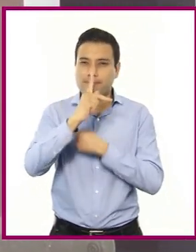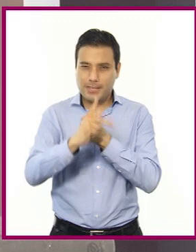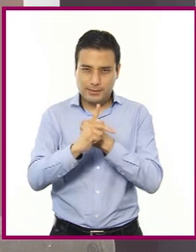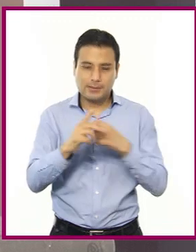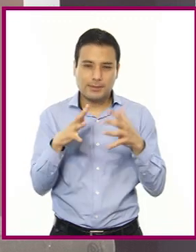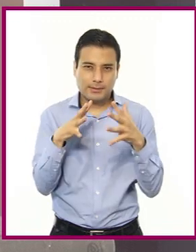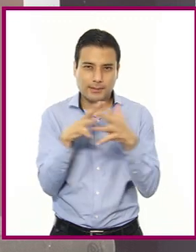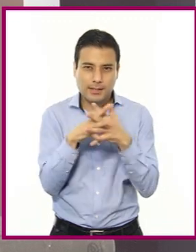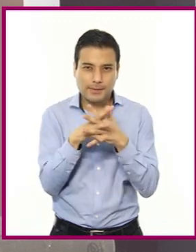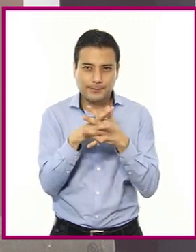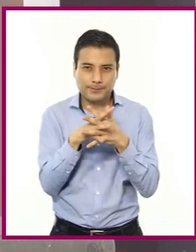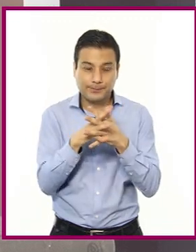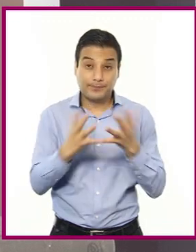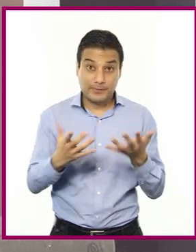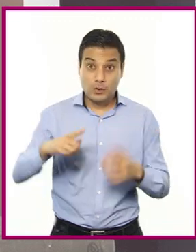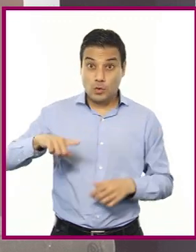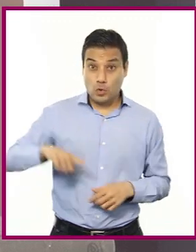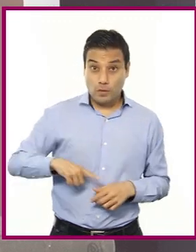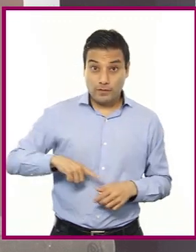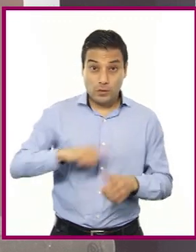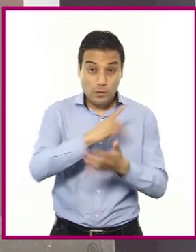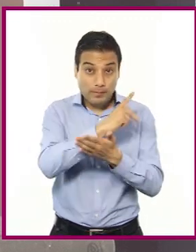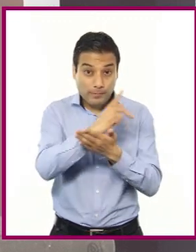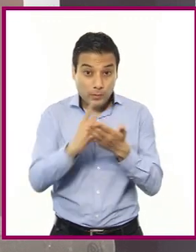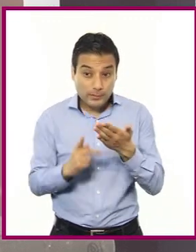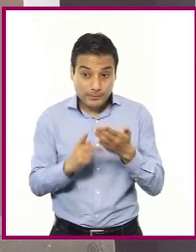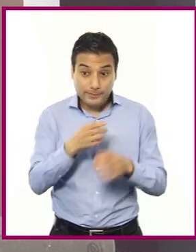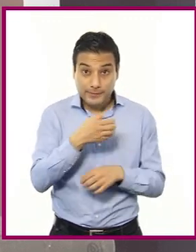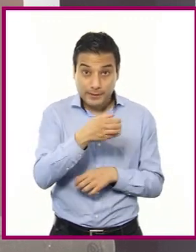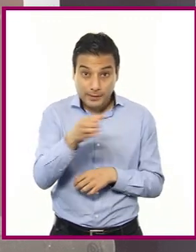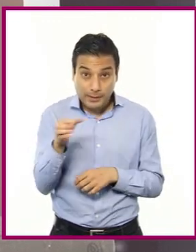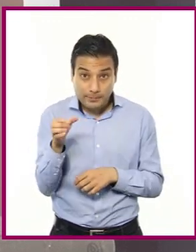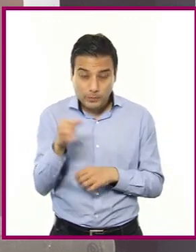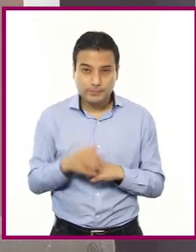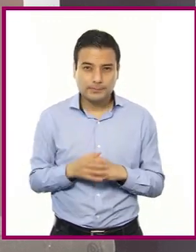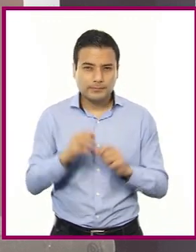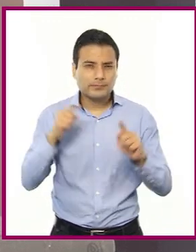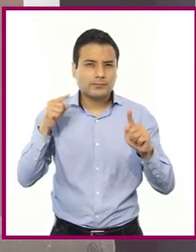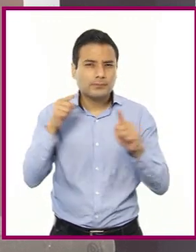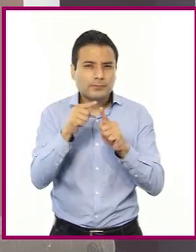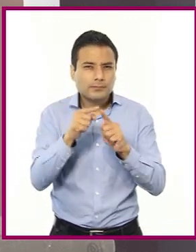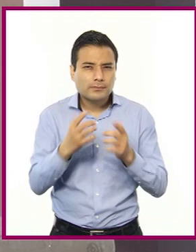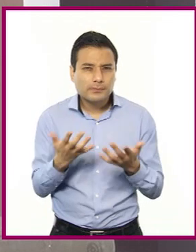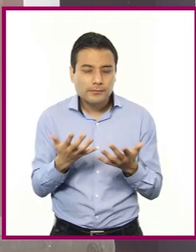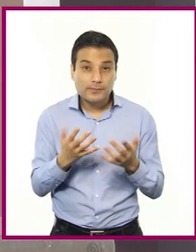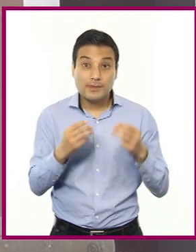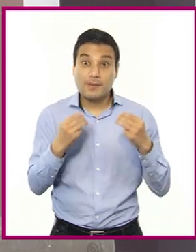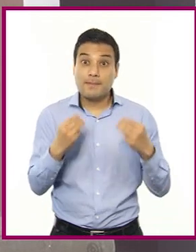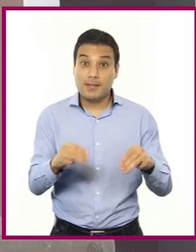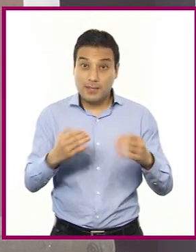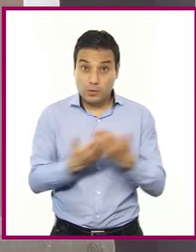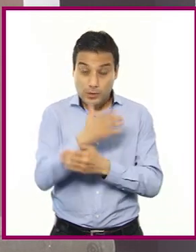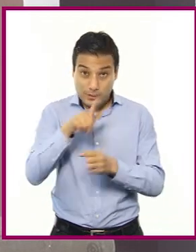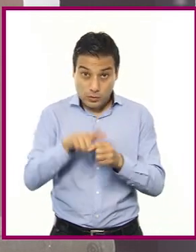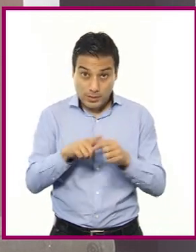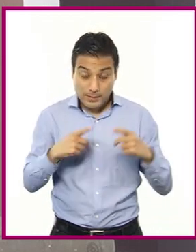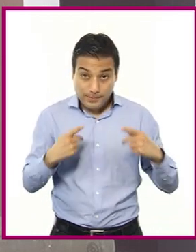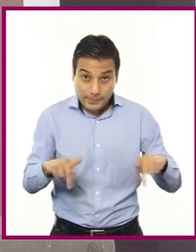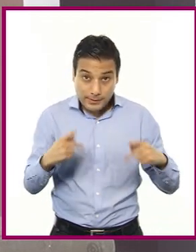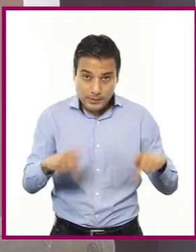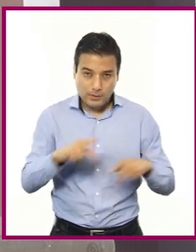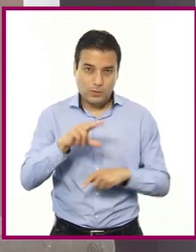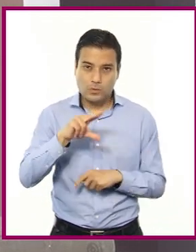Y la política general del gobierno en materia agraria iba en contra del mercado nacional, que por